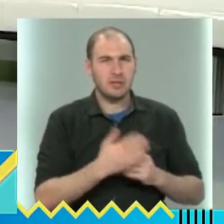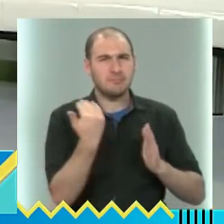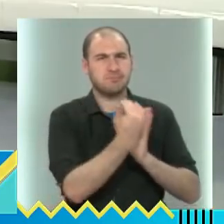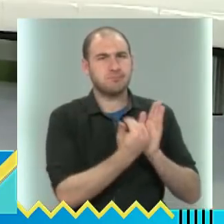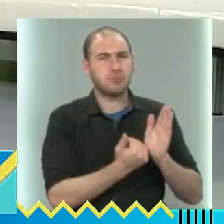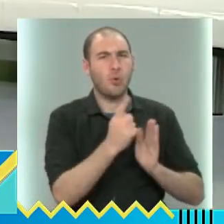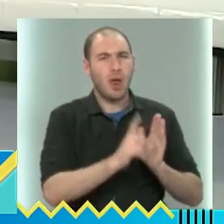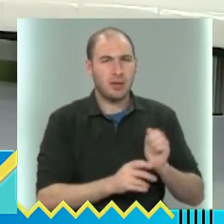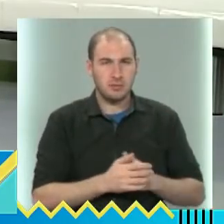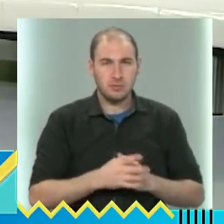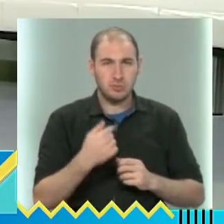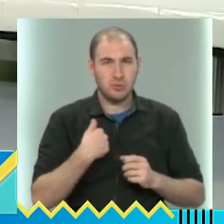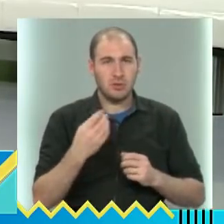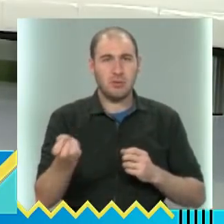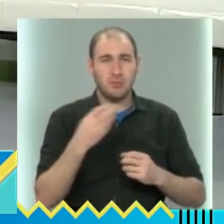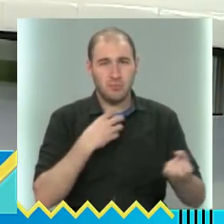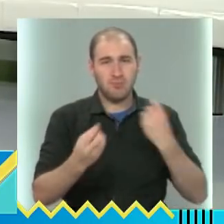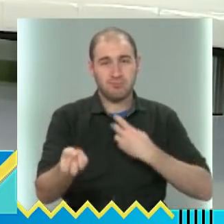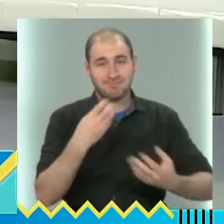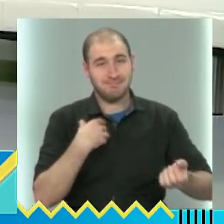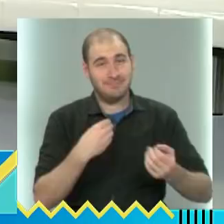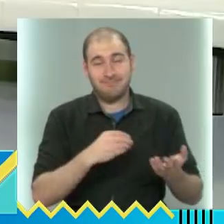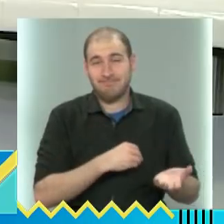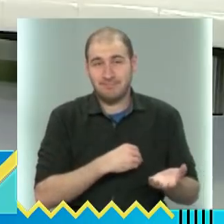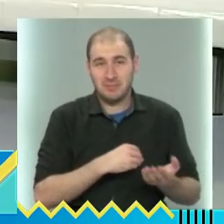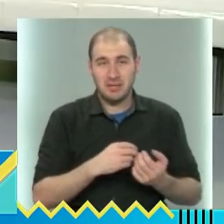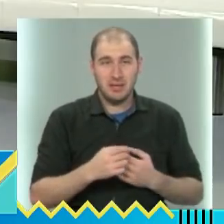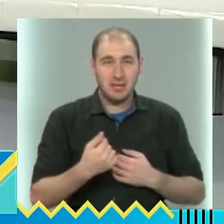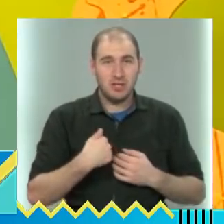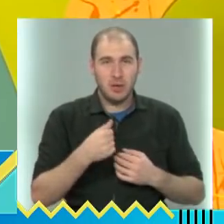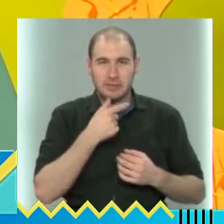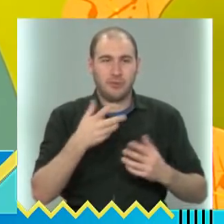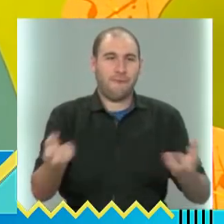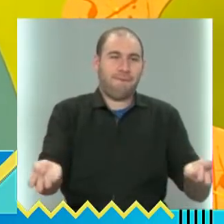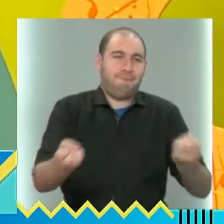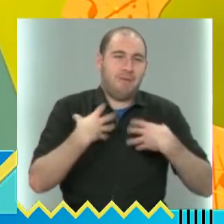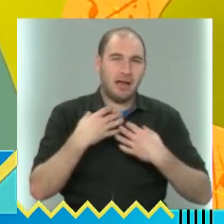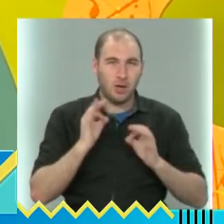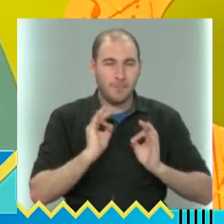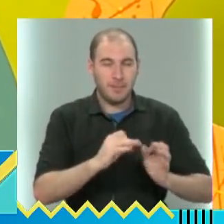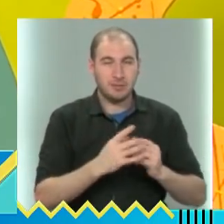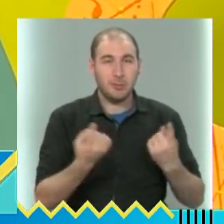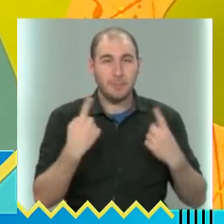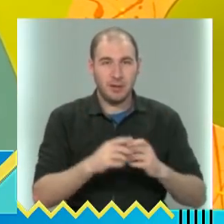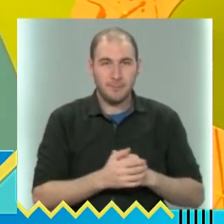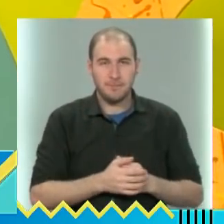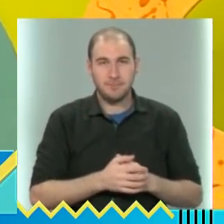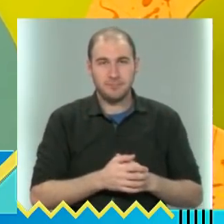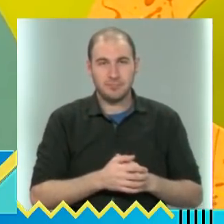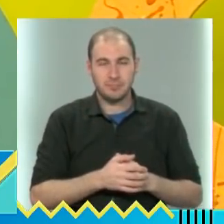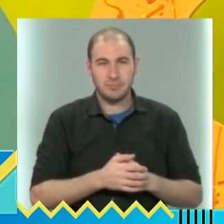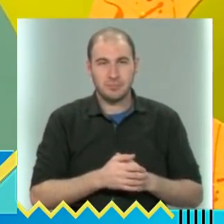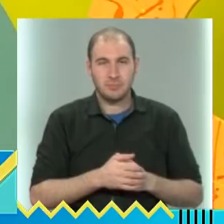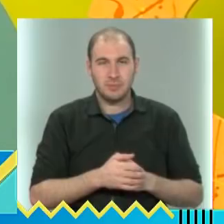específicamente? Mirá, yo te digo, yo los recibo todos porque desgraciadamente termino siendo un embudo, digamos, para este tipo de cosas, pero